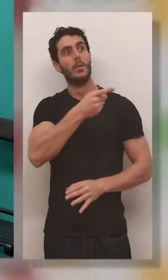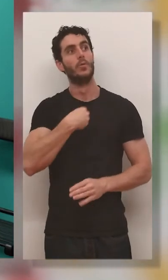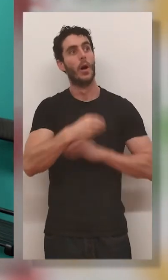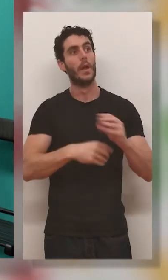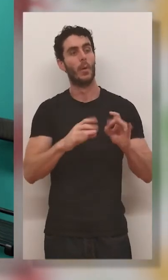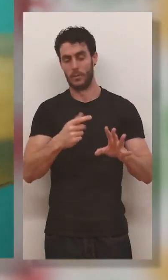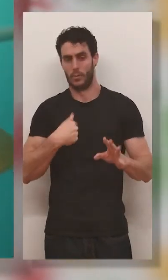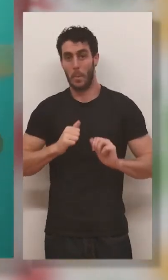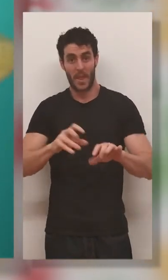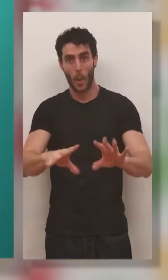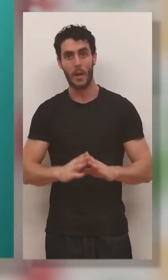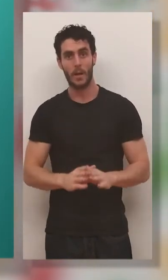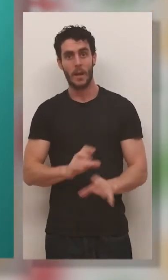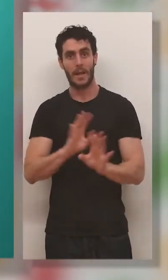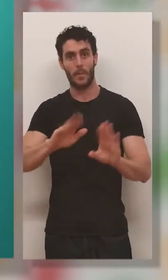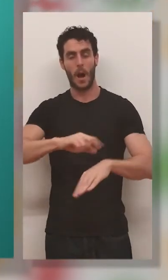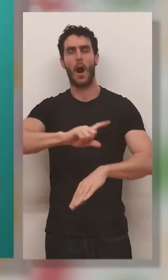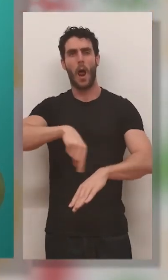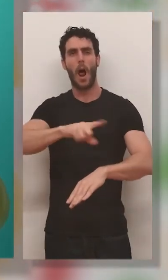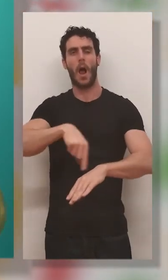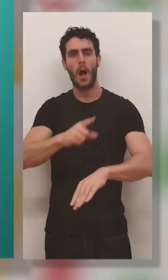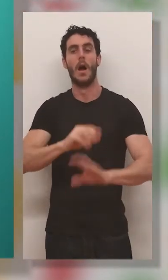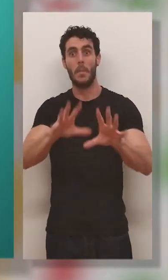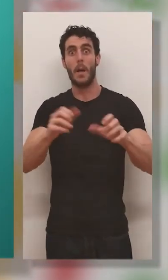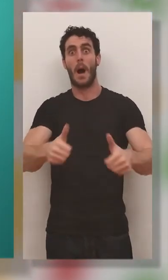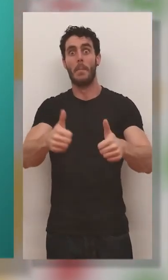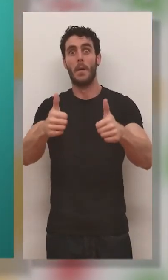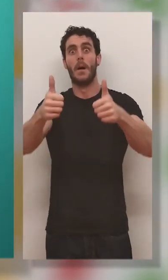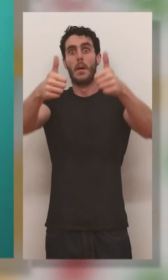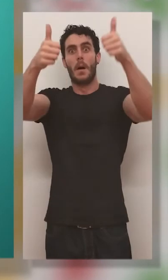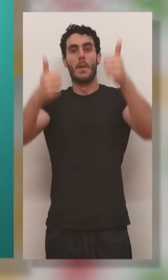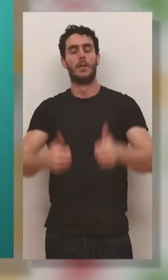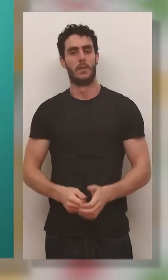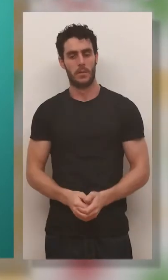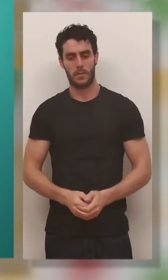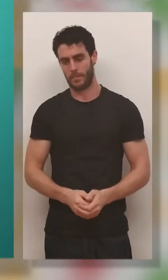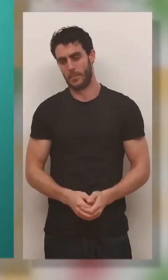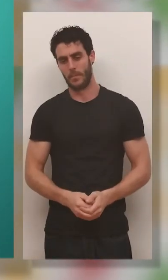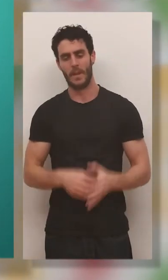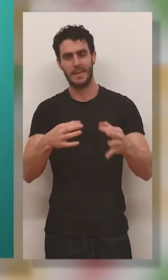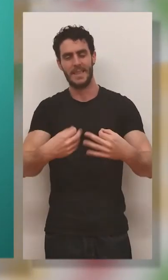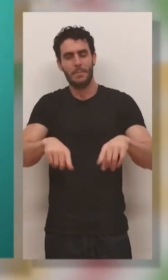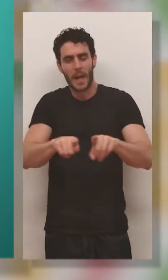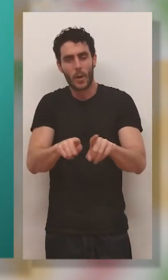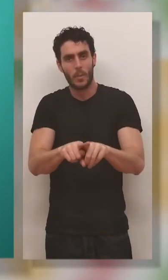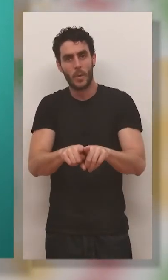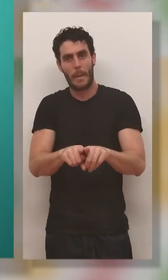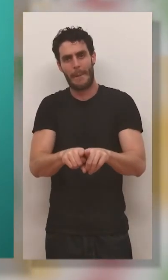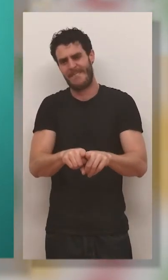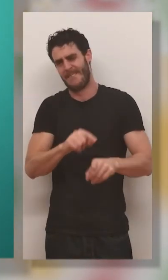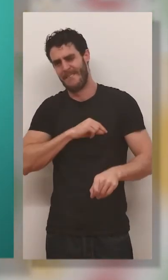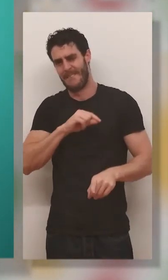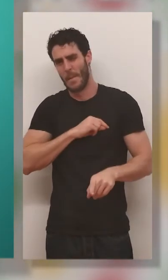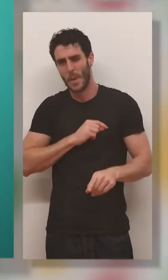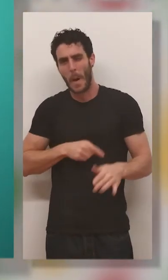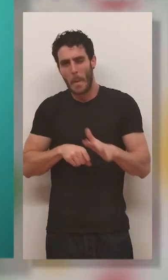así y se te pasan las horas y dices, joder, pues quiero aprender más y siempre tienes ese pequeño gusanillo.